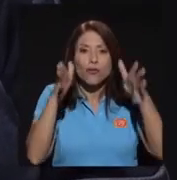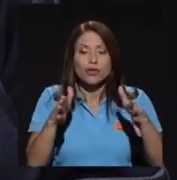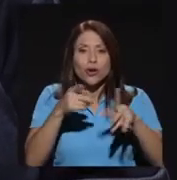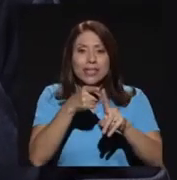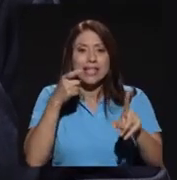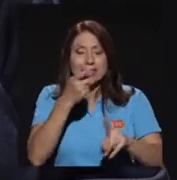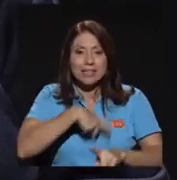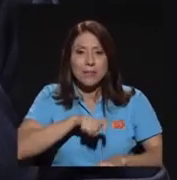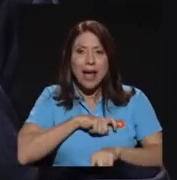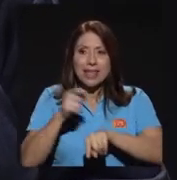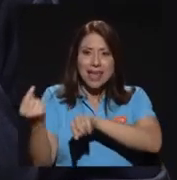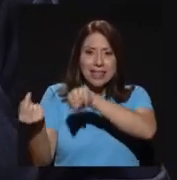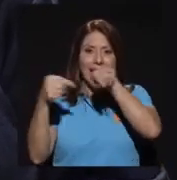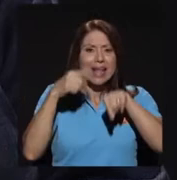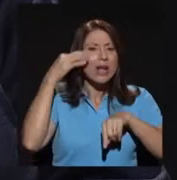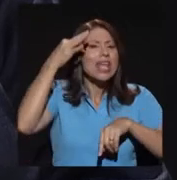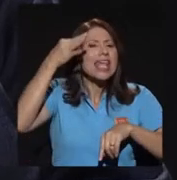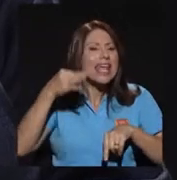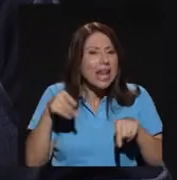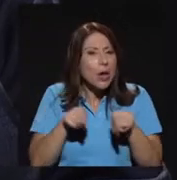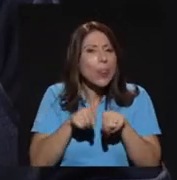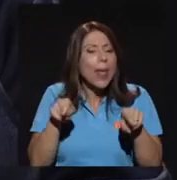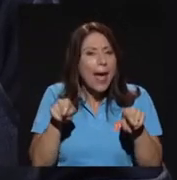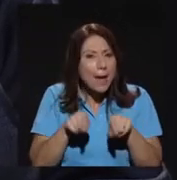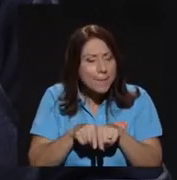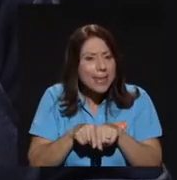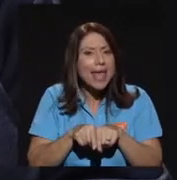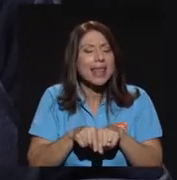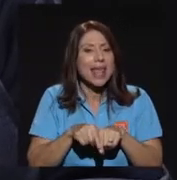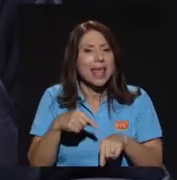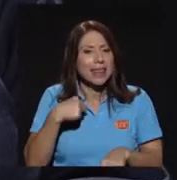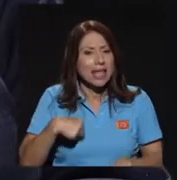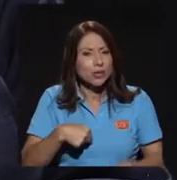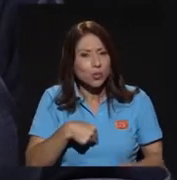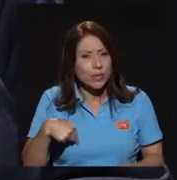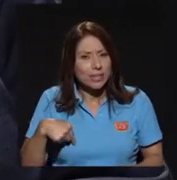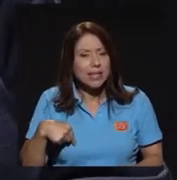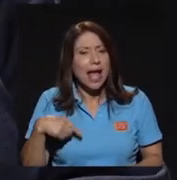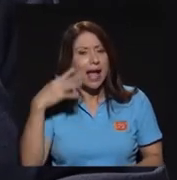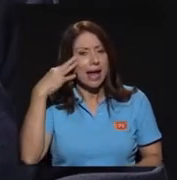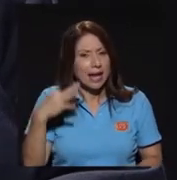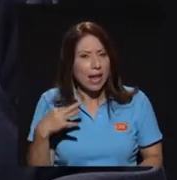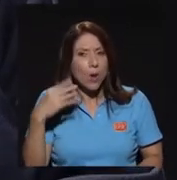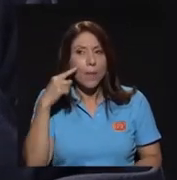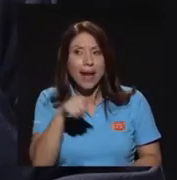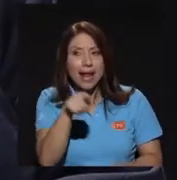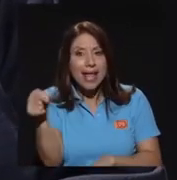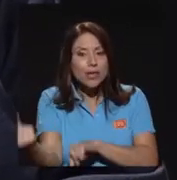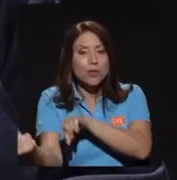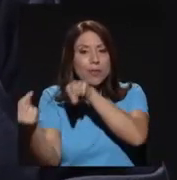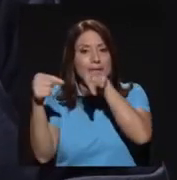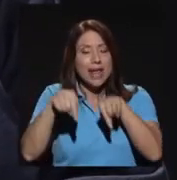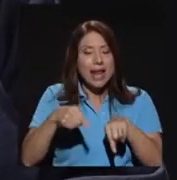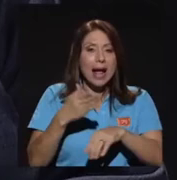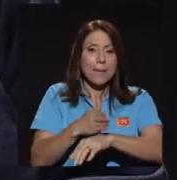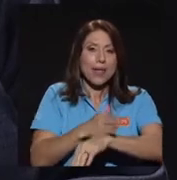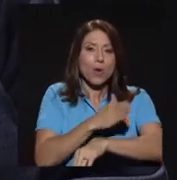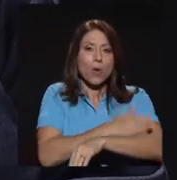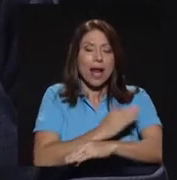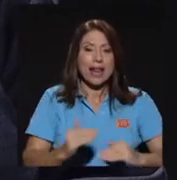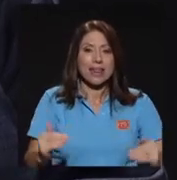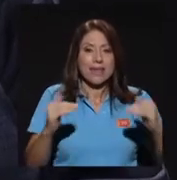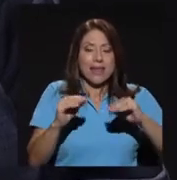y creo que también de risa me parece a dar para que vinieran a mejorar el nivel de enseñanza aquí en la universidad